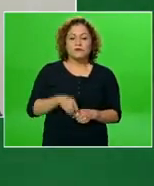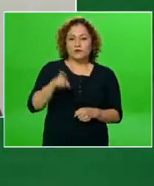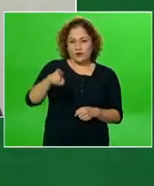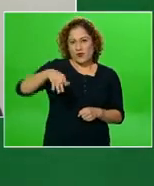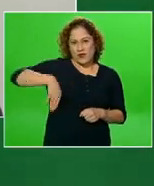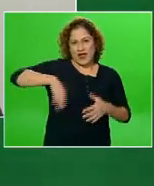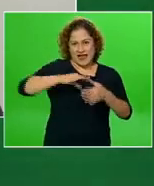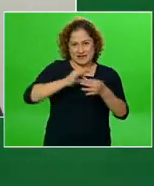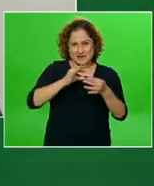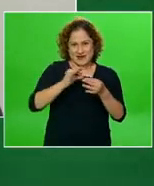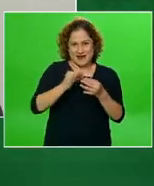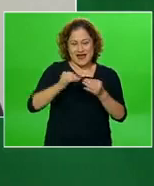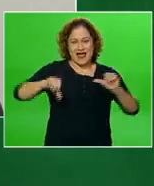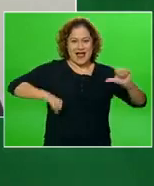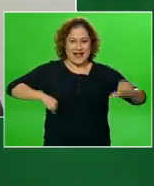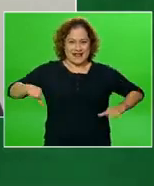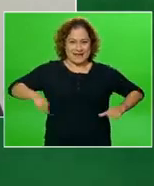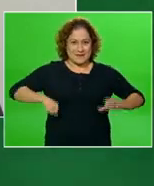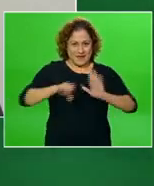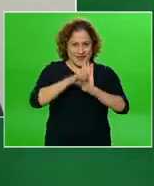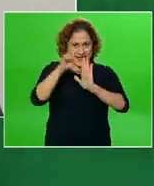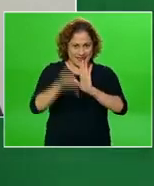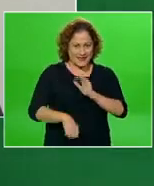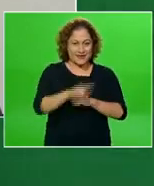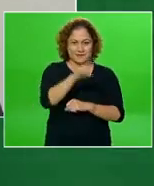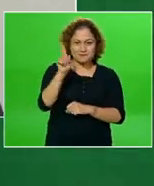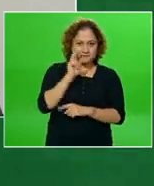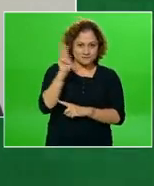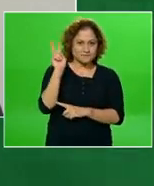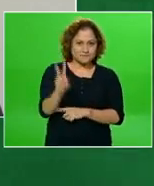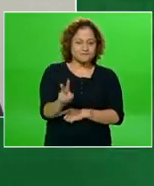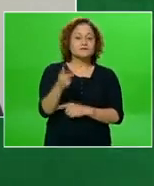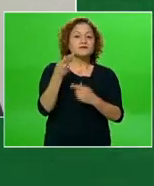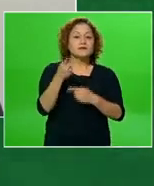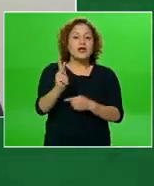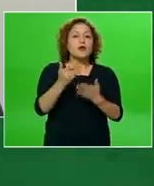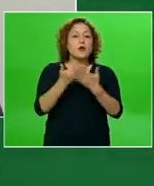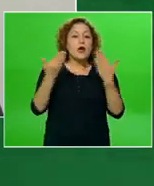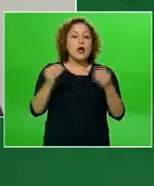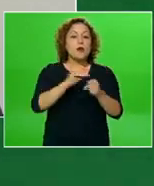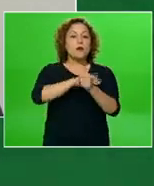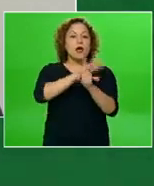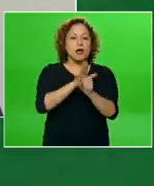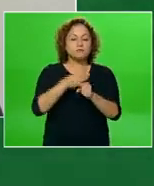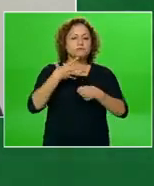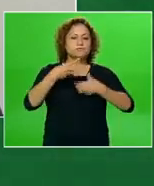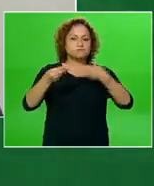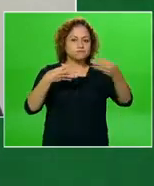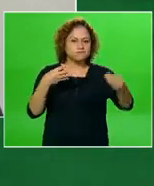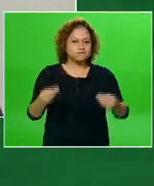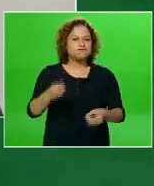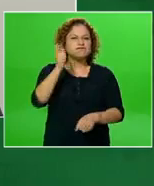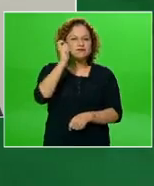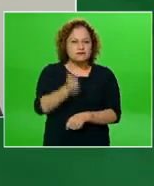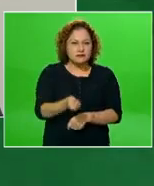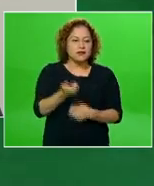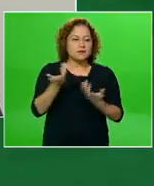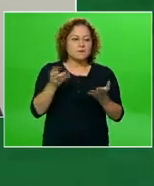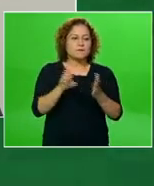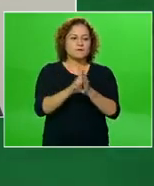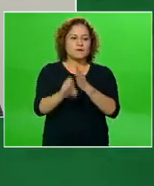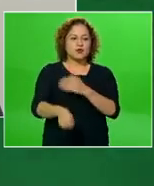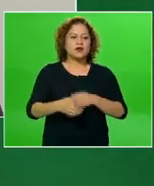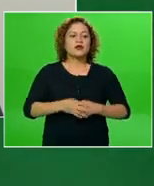pero en este contexto también de la cob y 19 pudieras tú este recomendado decir a la población sobre todo que pueden